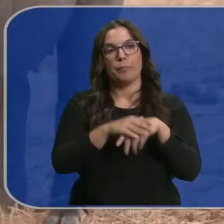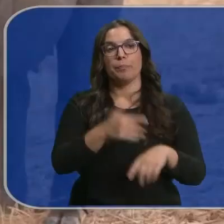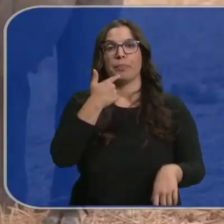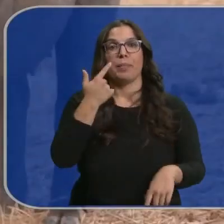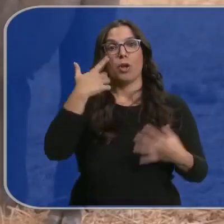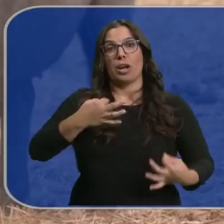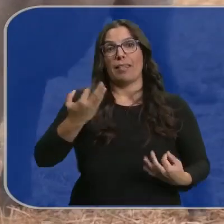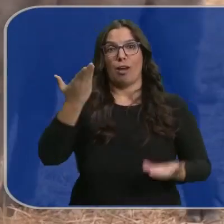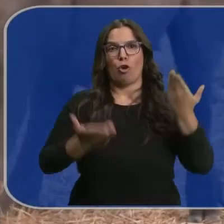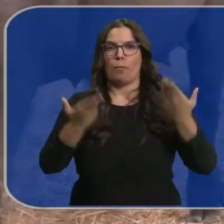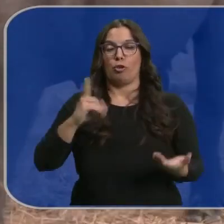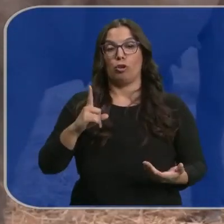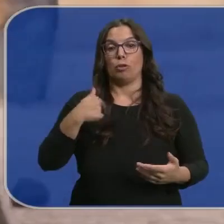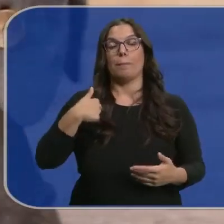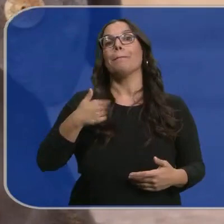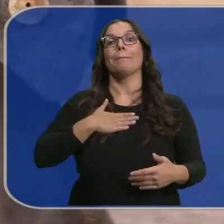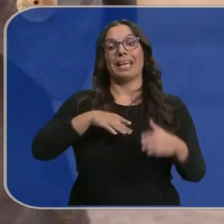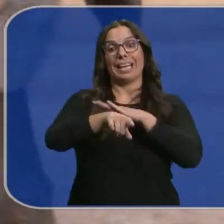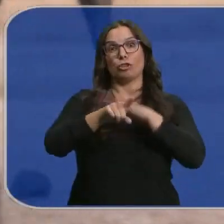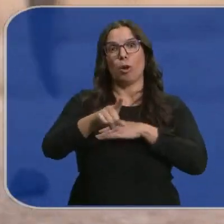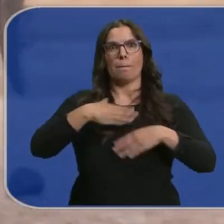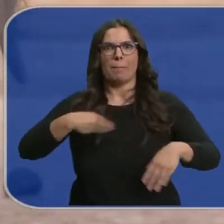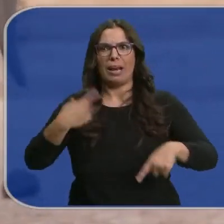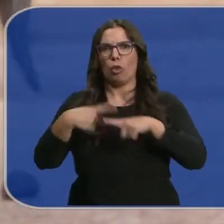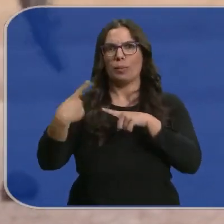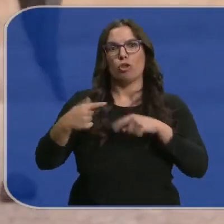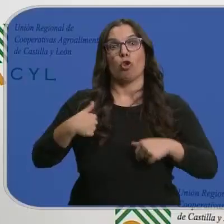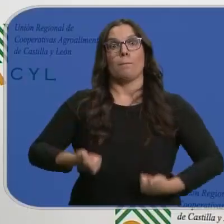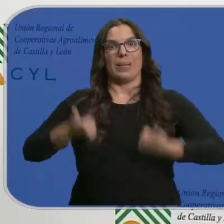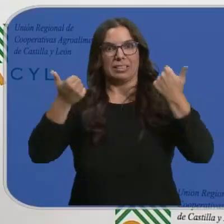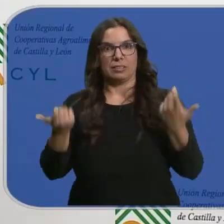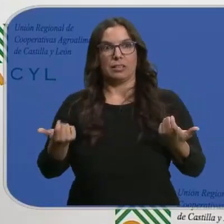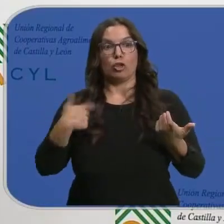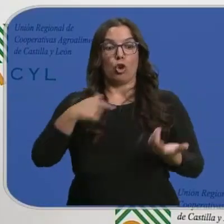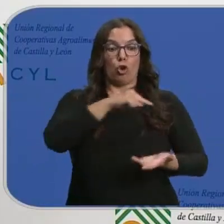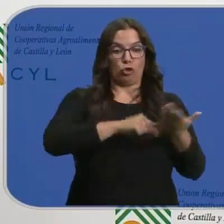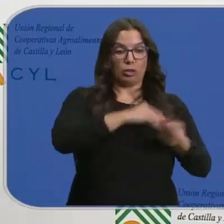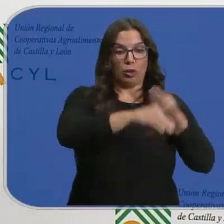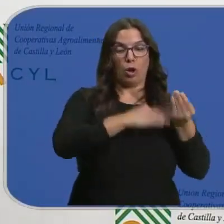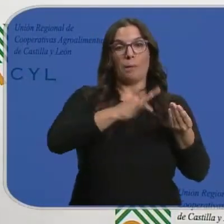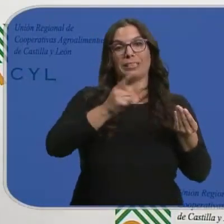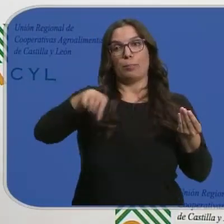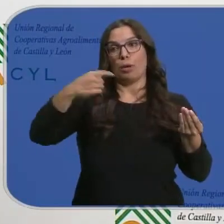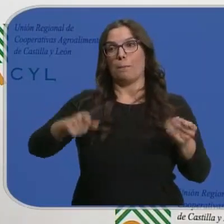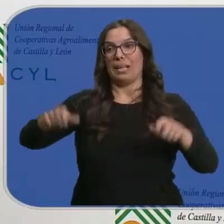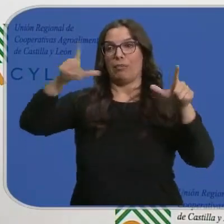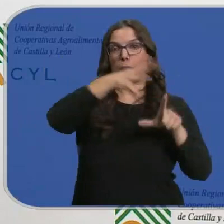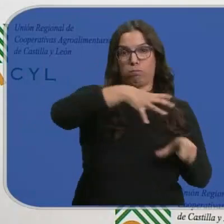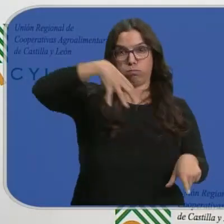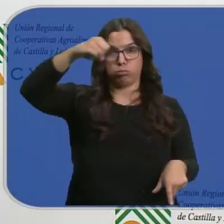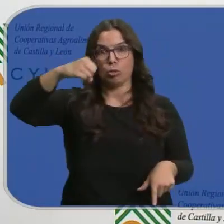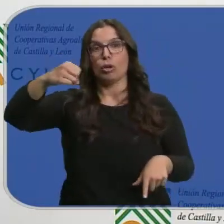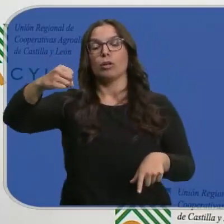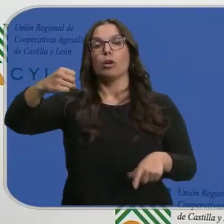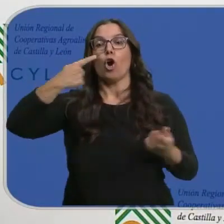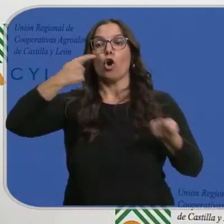agravio comparativo. Mi carga burocrática va a ser mayor. Voy a tener que estar, además de haciendo el contrato, luego subiéndole a una plataforma, voy a tener